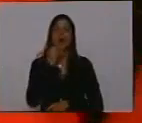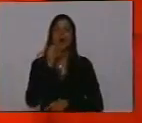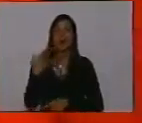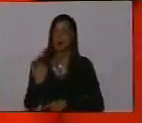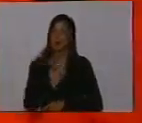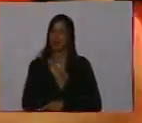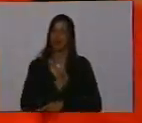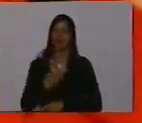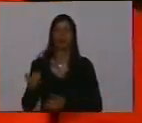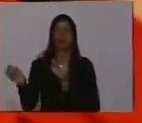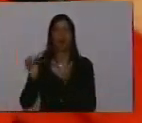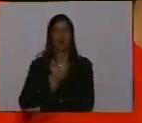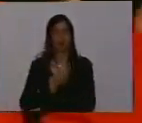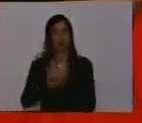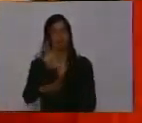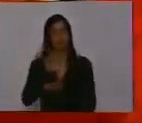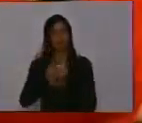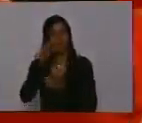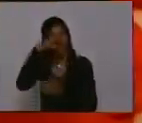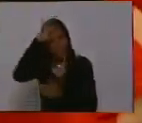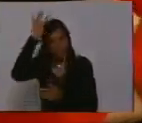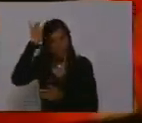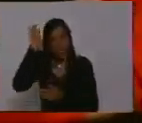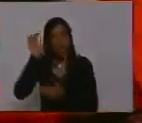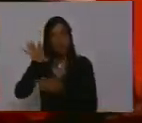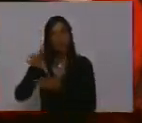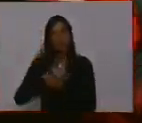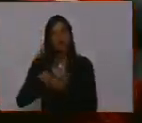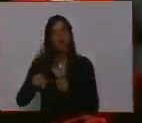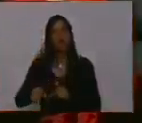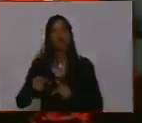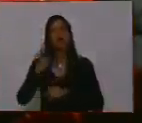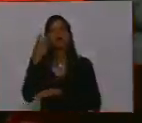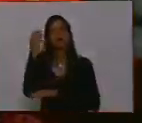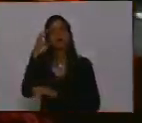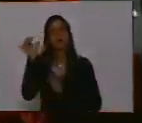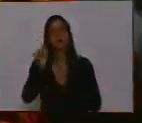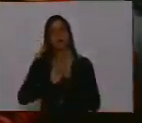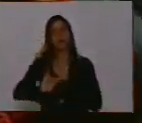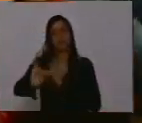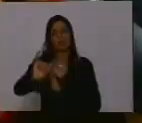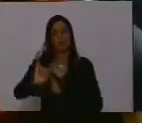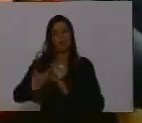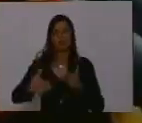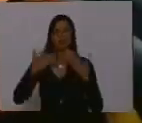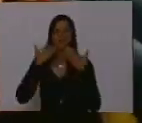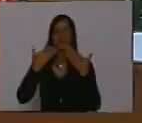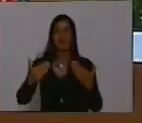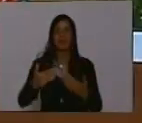reivindicamos en esta Asamblea Nacional Constituyente. Muchísimas gracias.